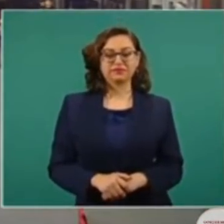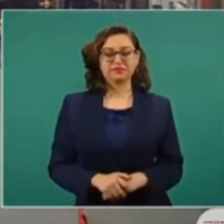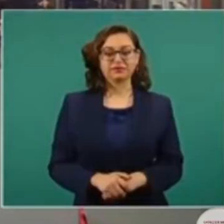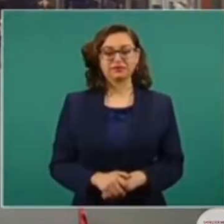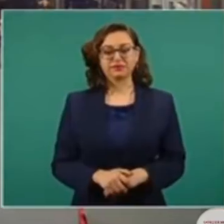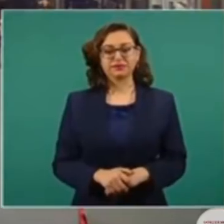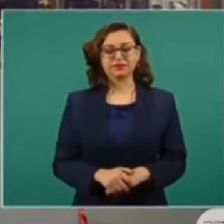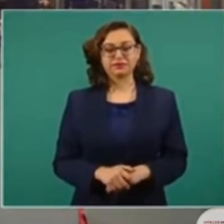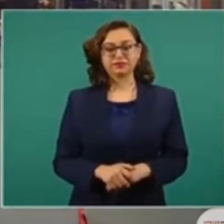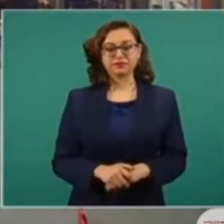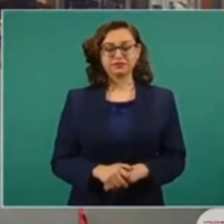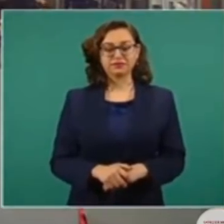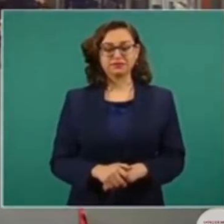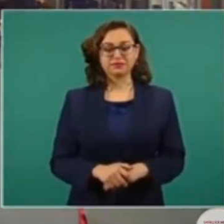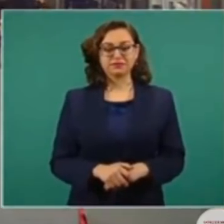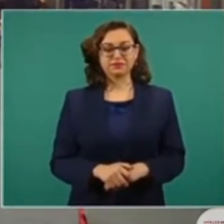Gracias.